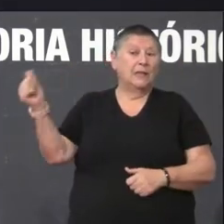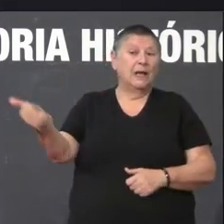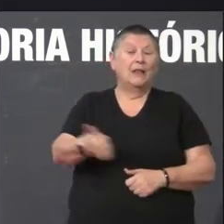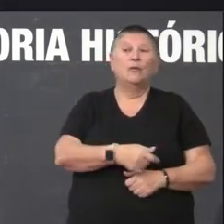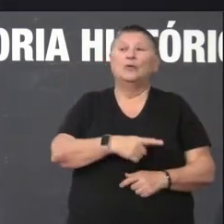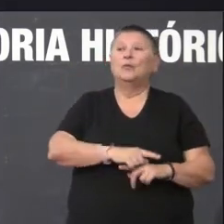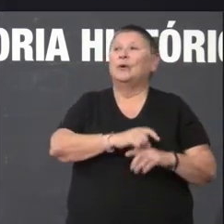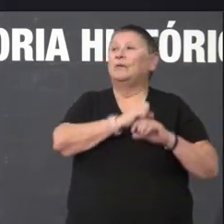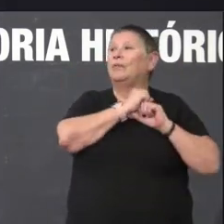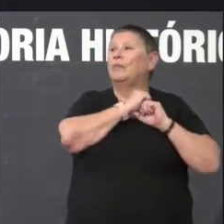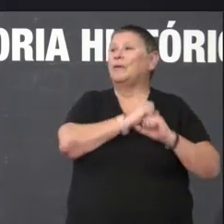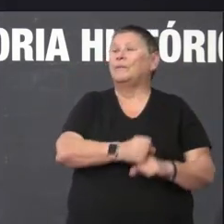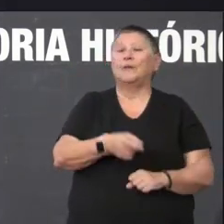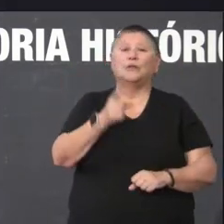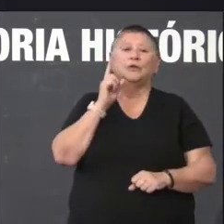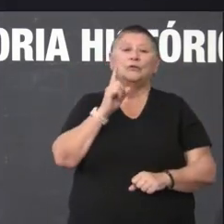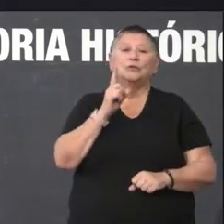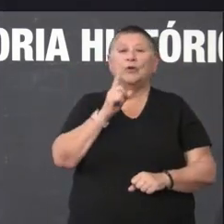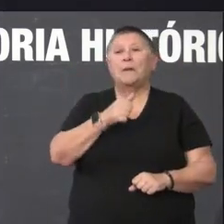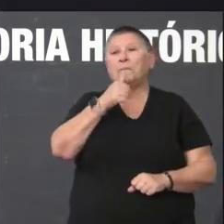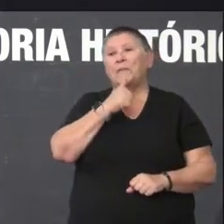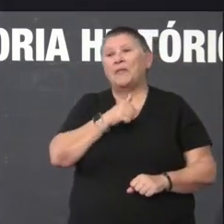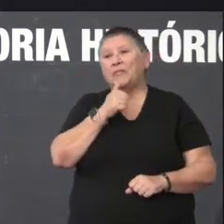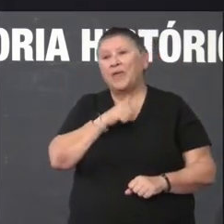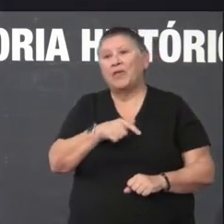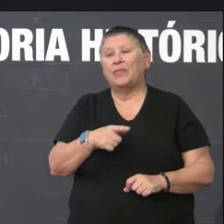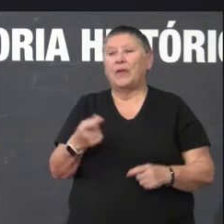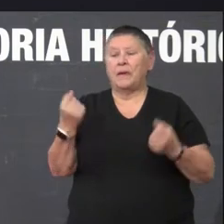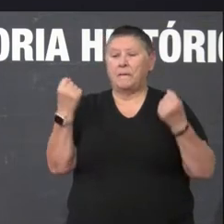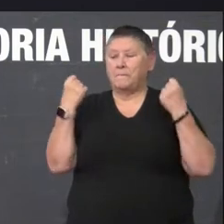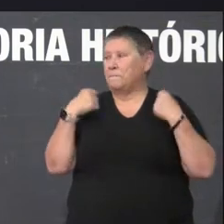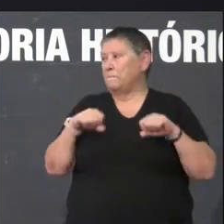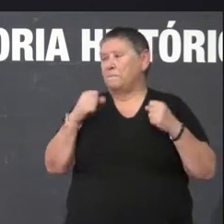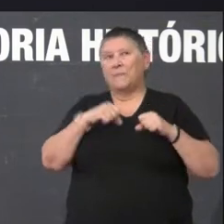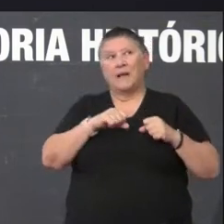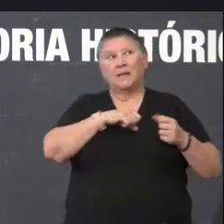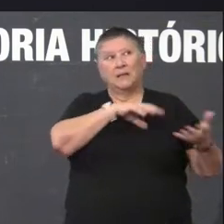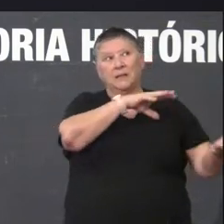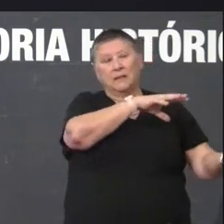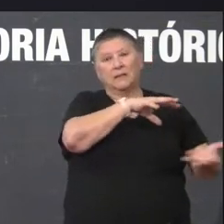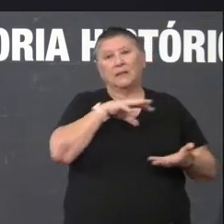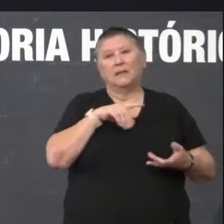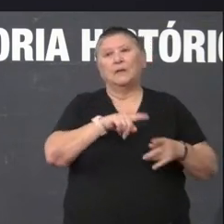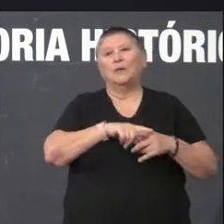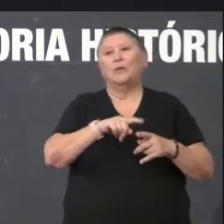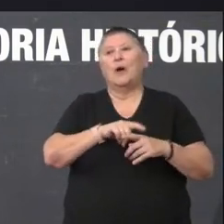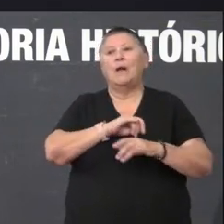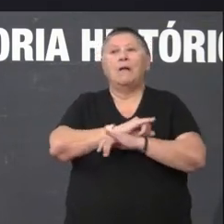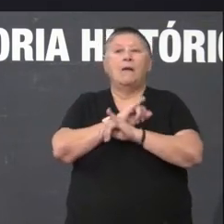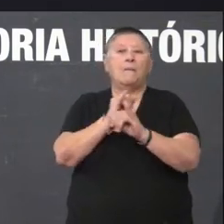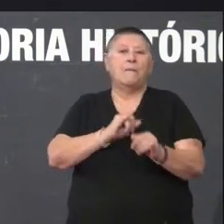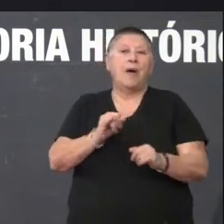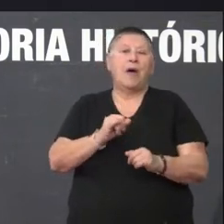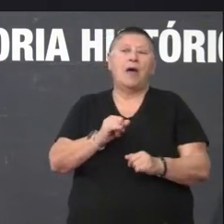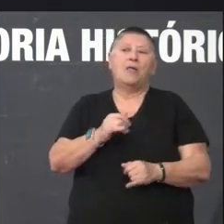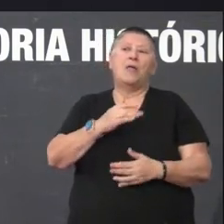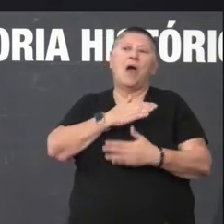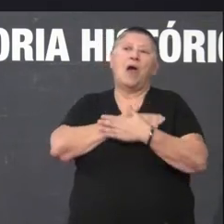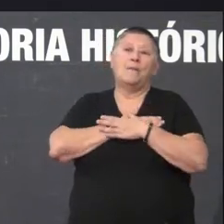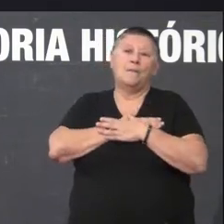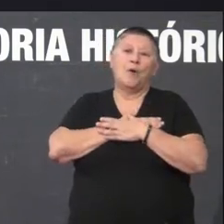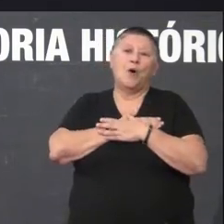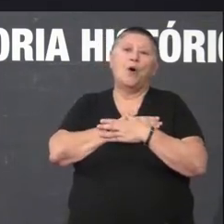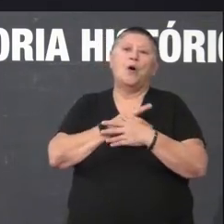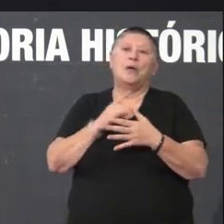dependen da conciencia, dedícanse a poñer en práctica un ideal de paz, amor e fraternidade. Ten como objetivo